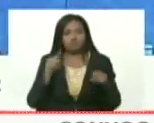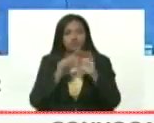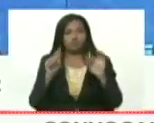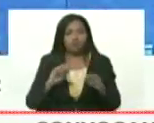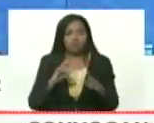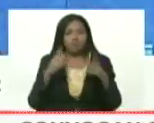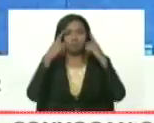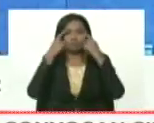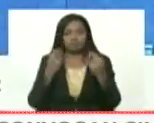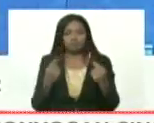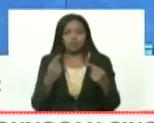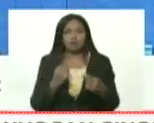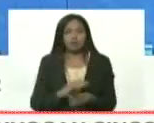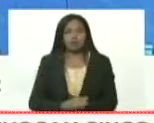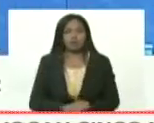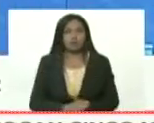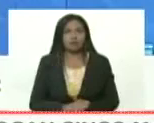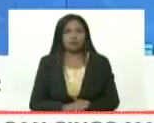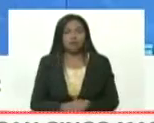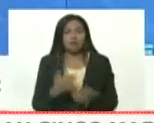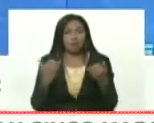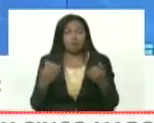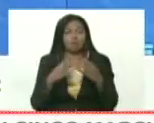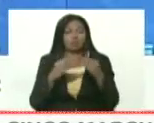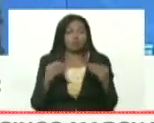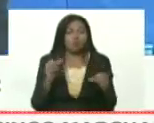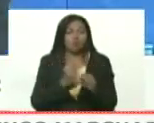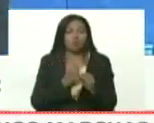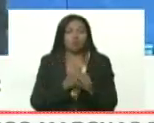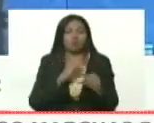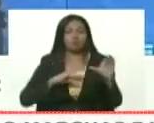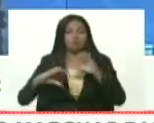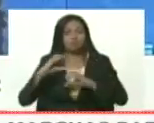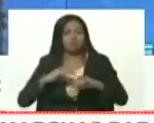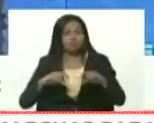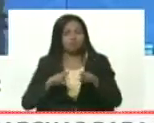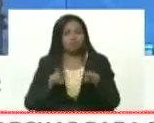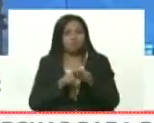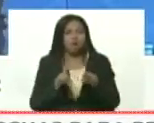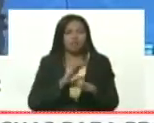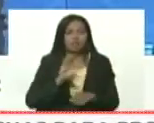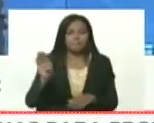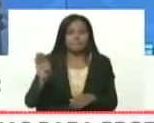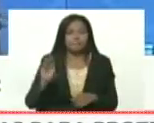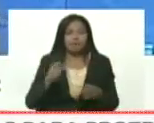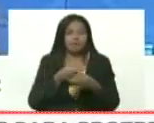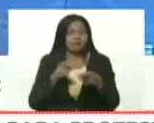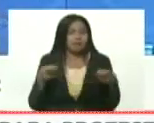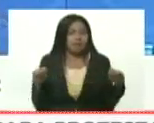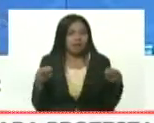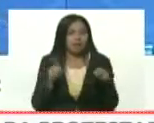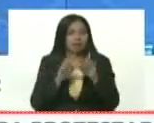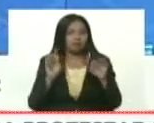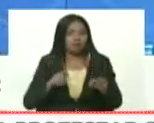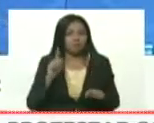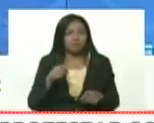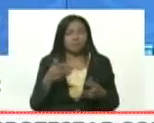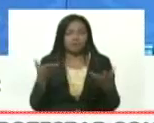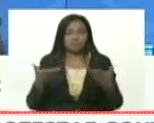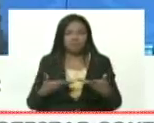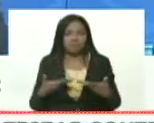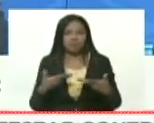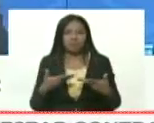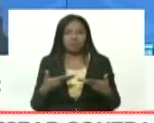los profesionales, ahora todos los trabajadores científicos y del país en general, ¿no?, han